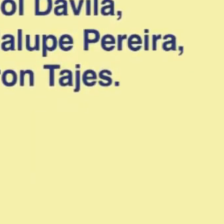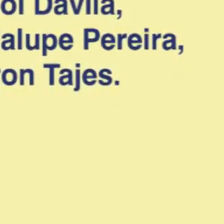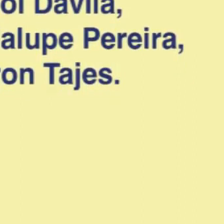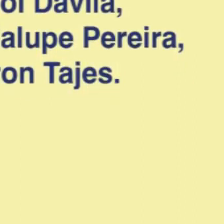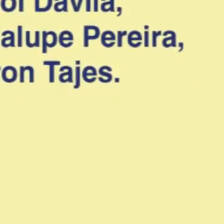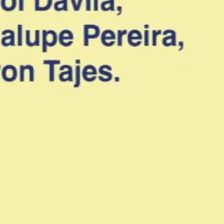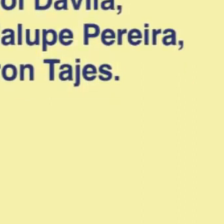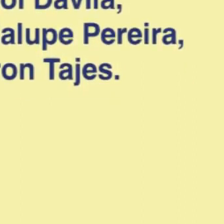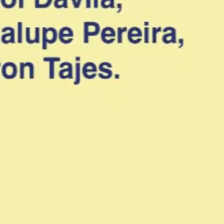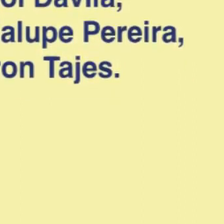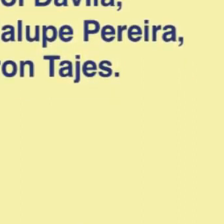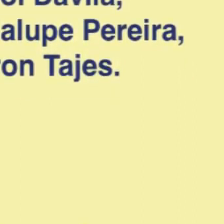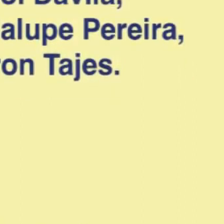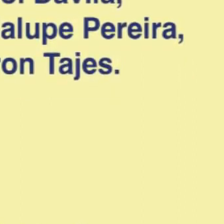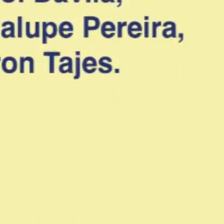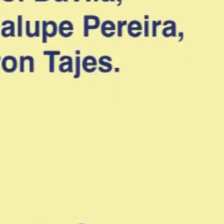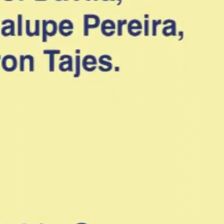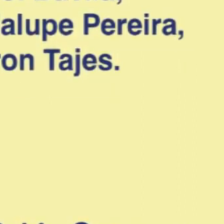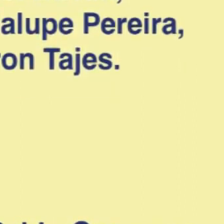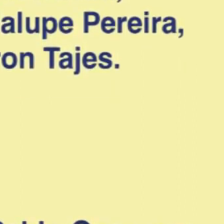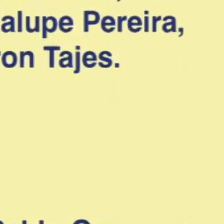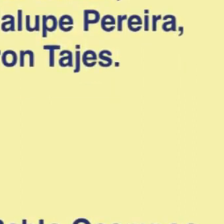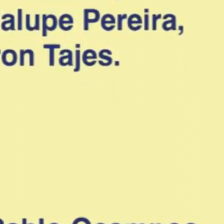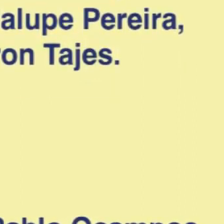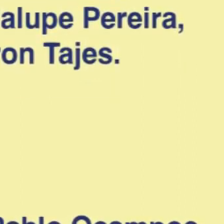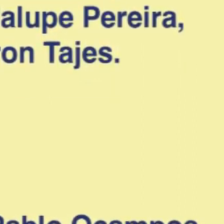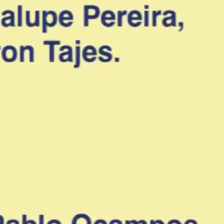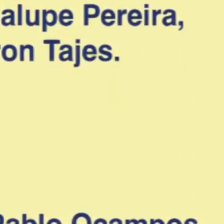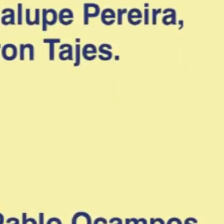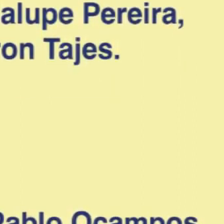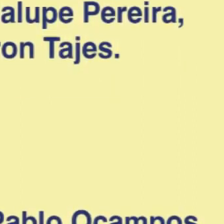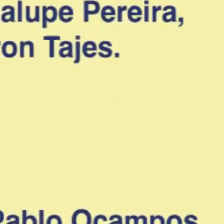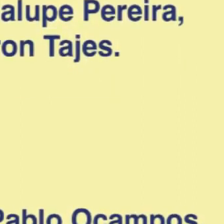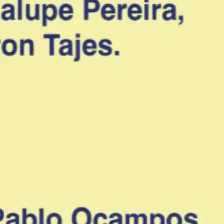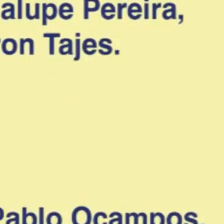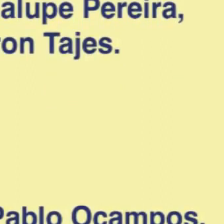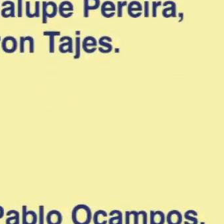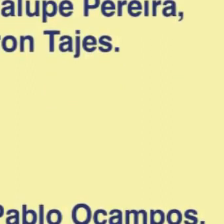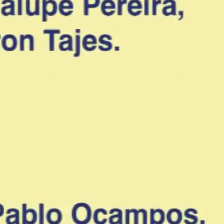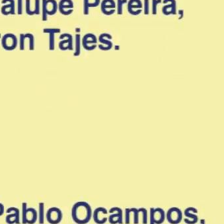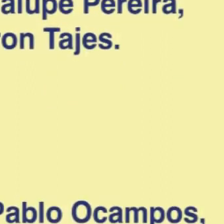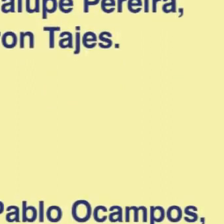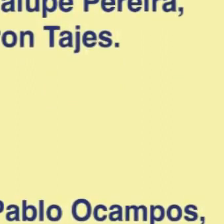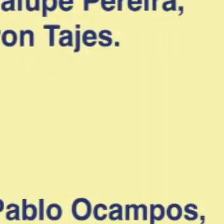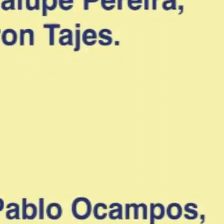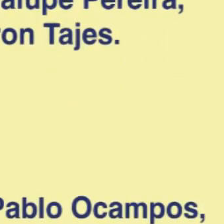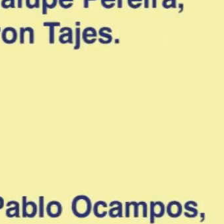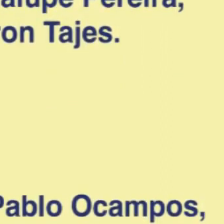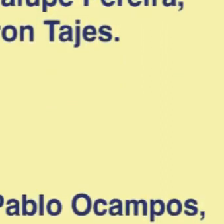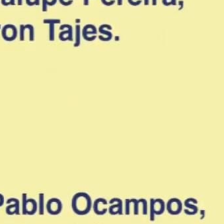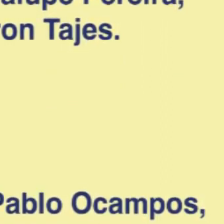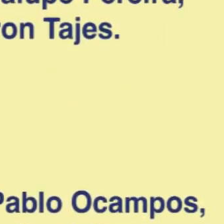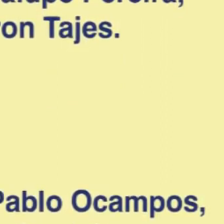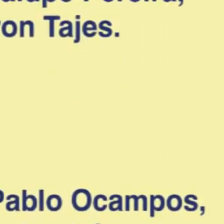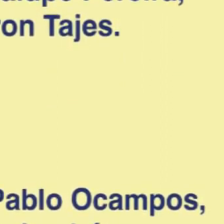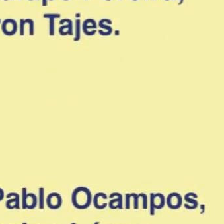Rivera, integrantes Brisa Blanco, Angie de Melo, Joaquín Peschera y Aibuen Diviera. El segundo premio para el Liceo número 2